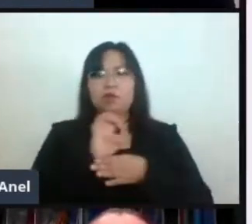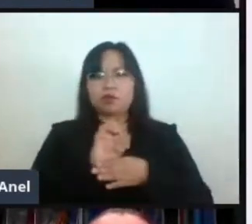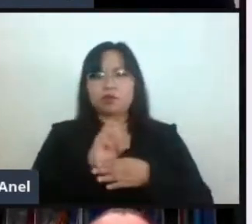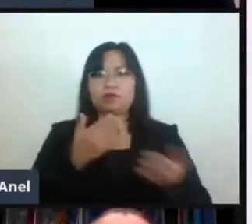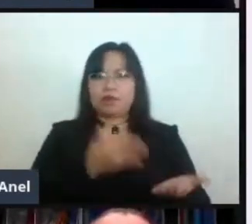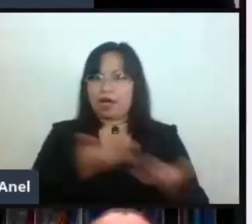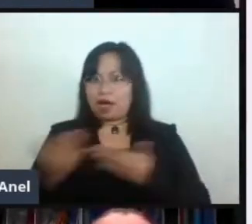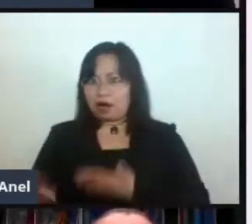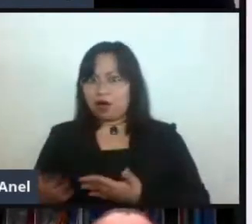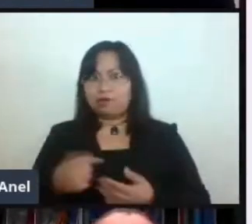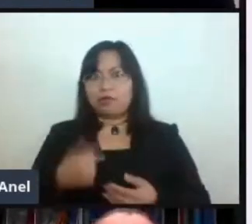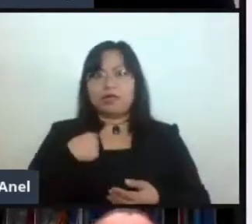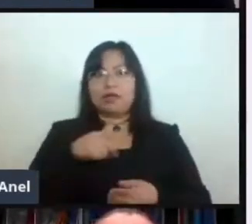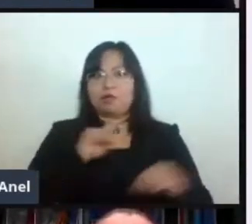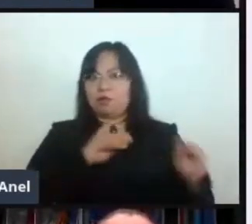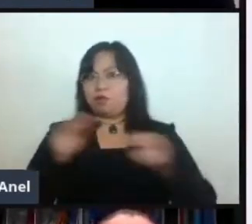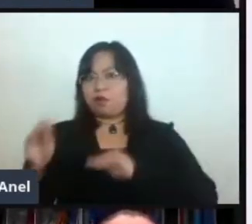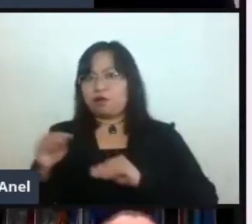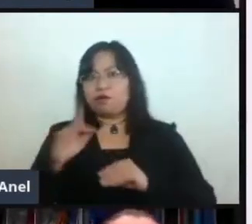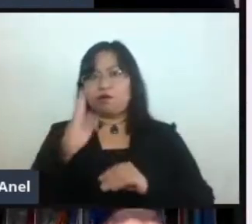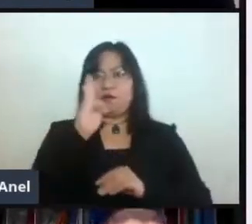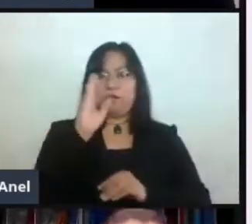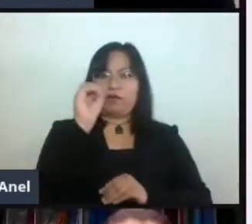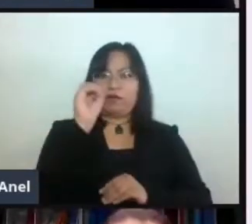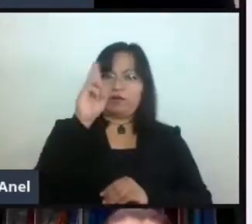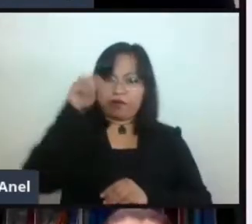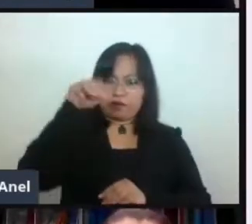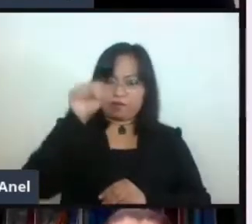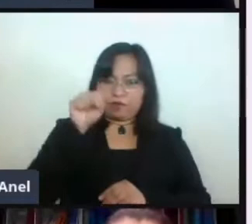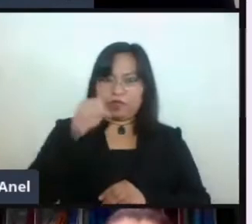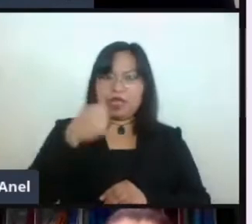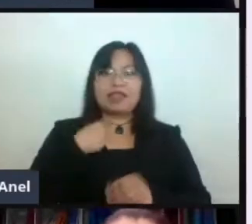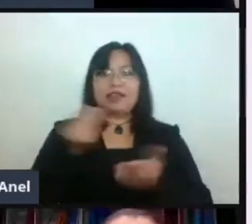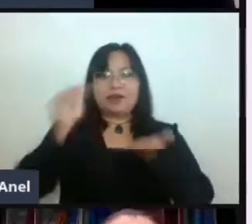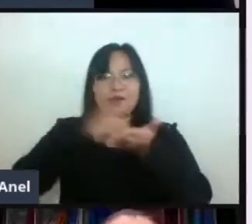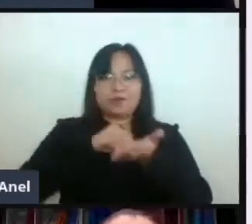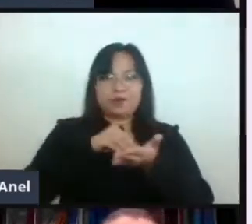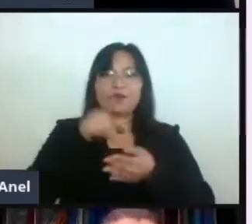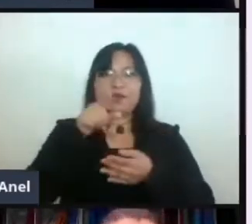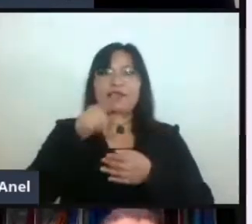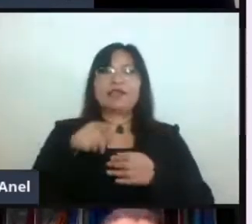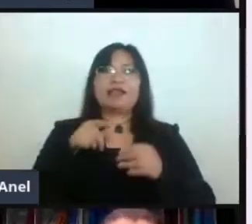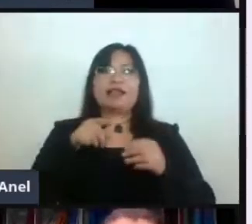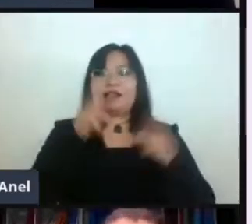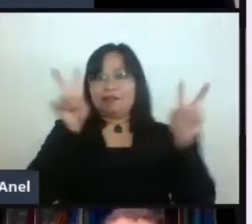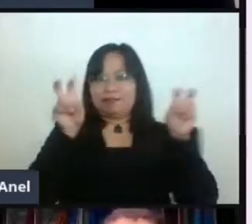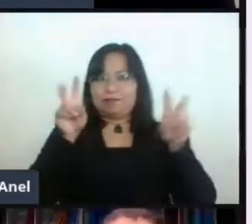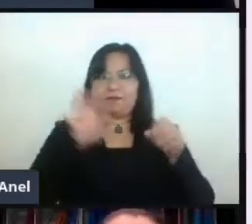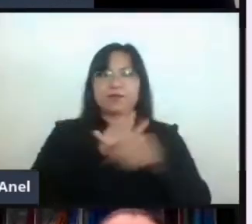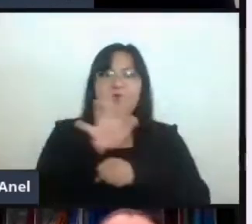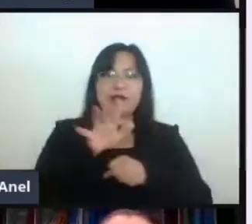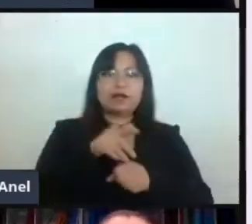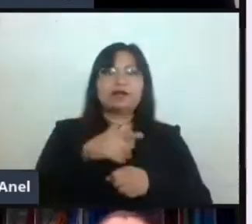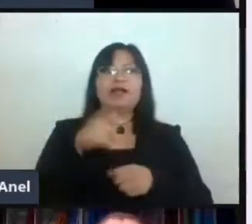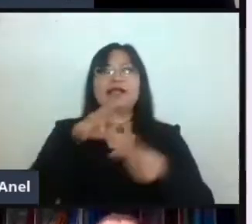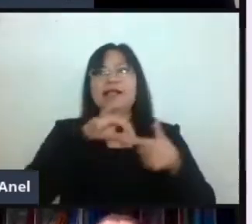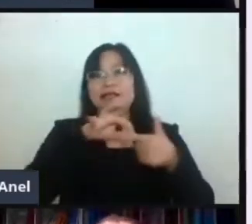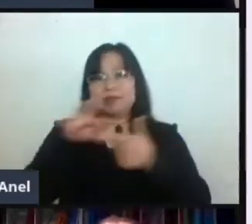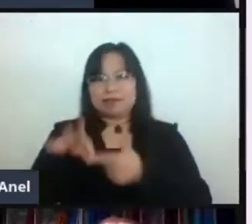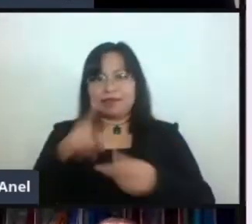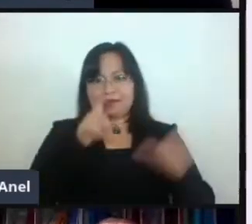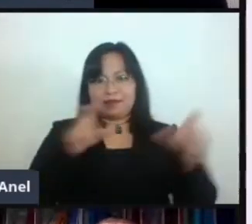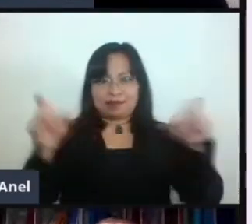a mi formulario, ¿sí? Y le voy a poner el título: guía de química. Muy